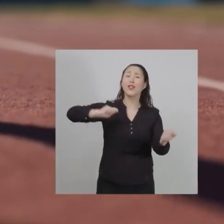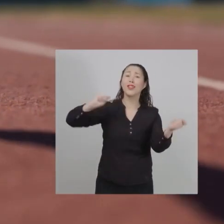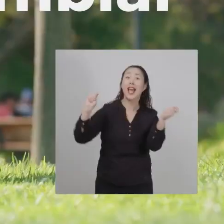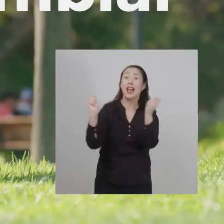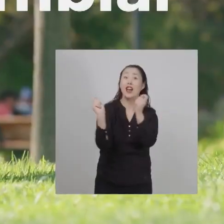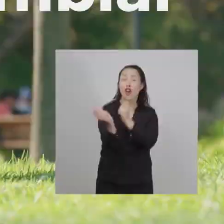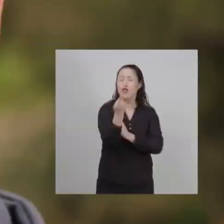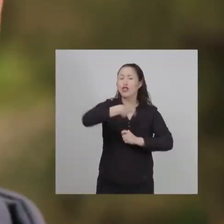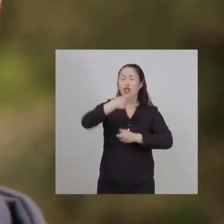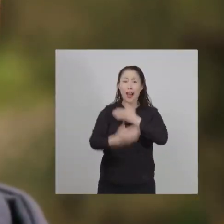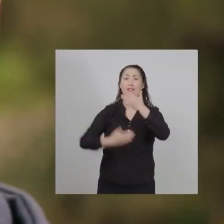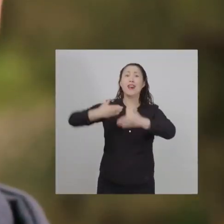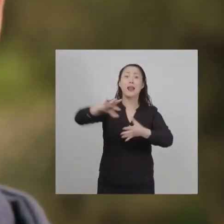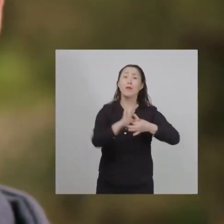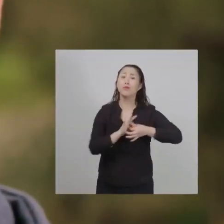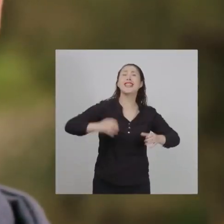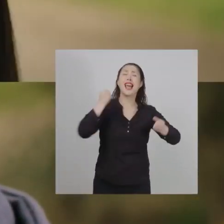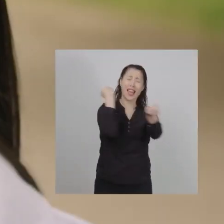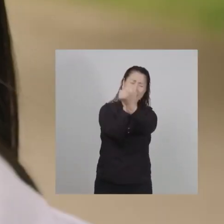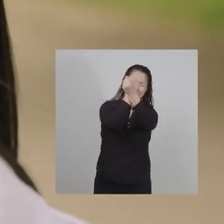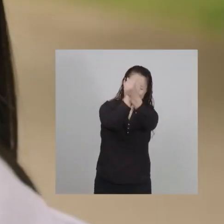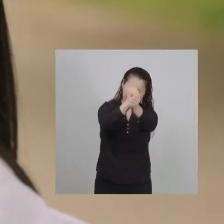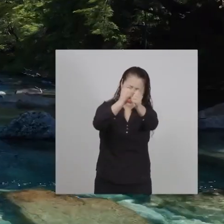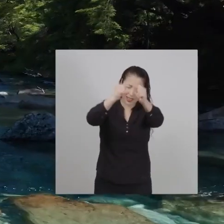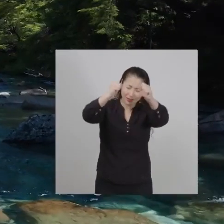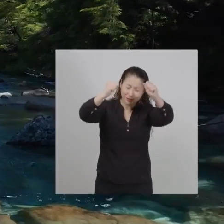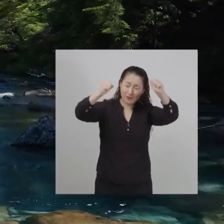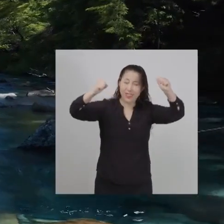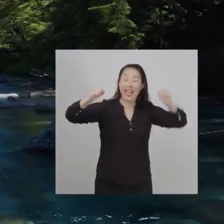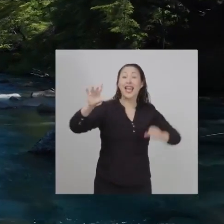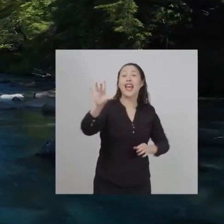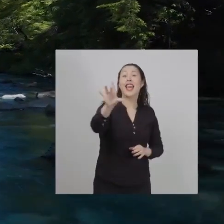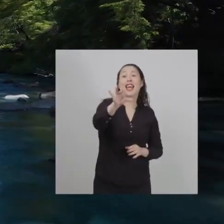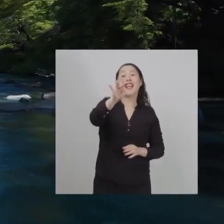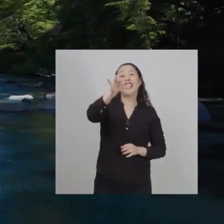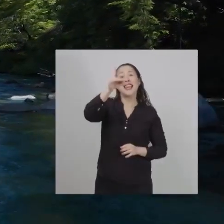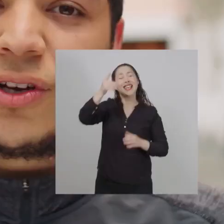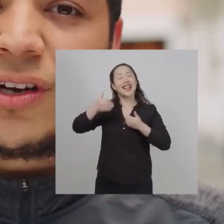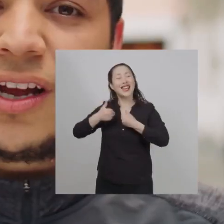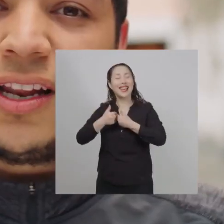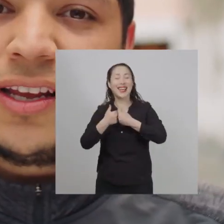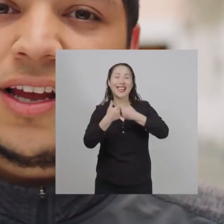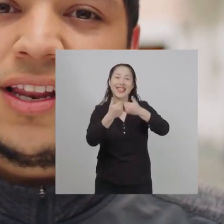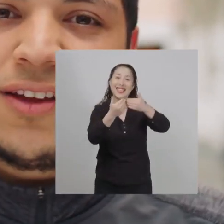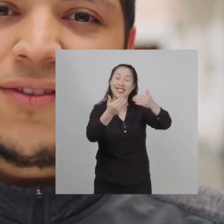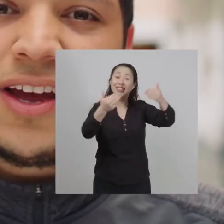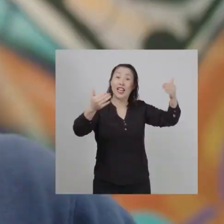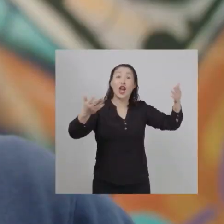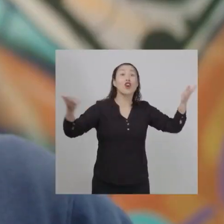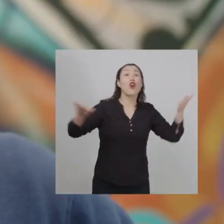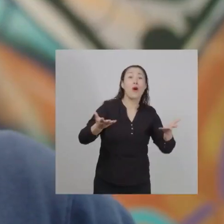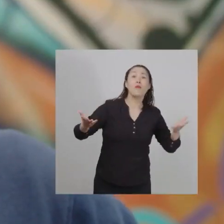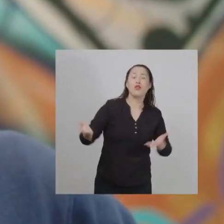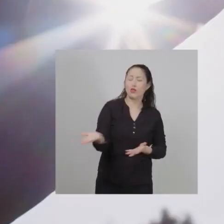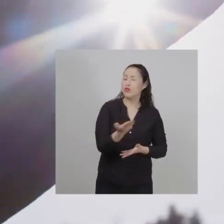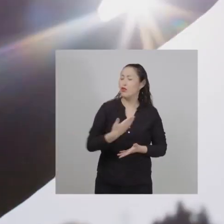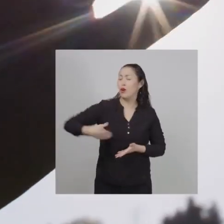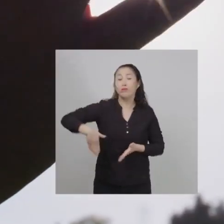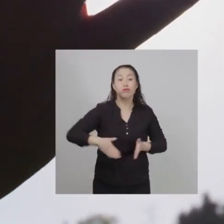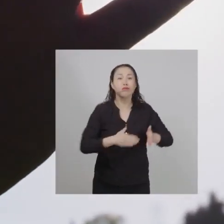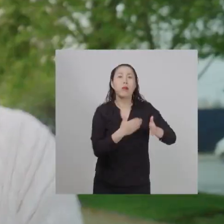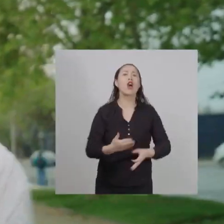tiempo de cambiar. Avancemos unidos, es posible. Rompiendo cadenas. Elige